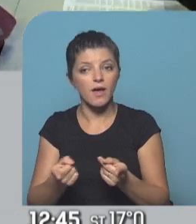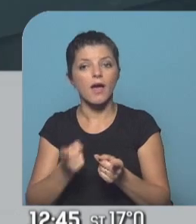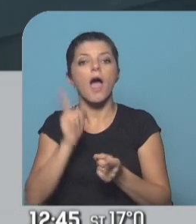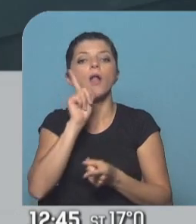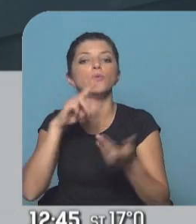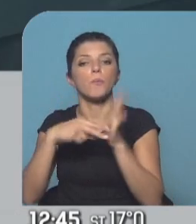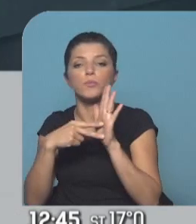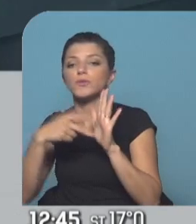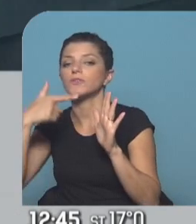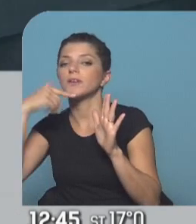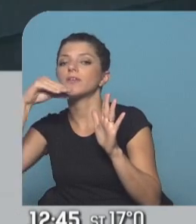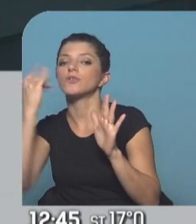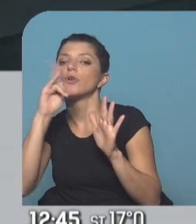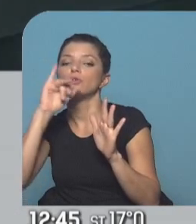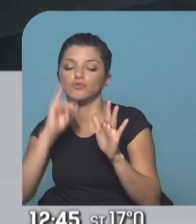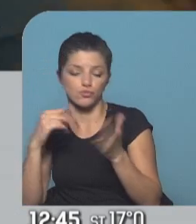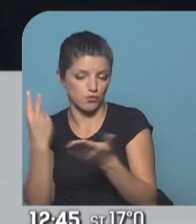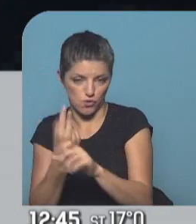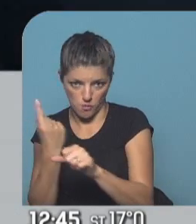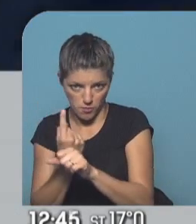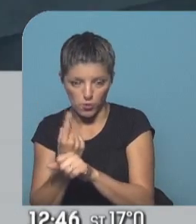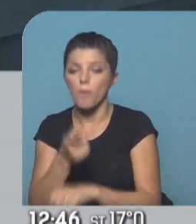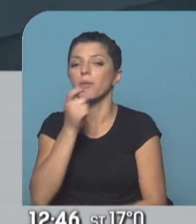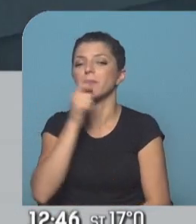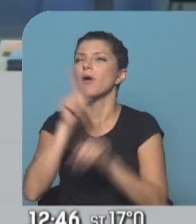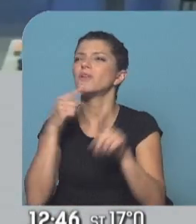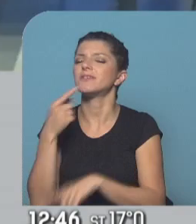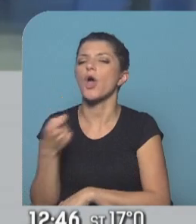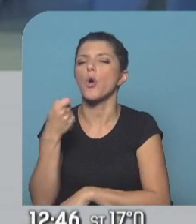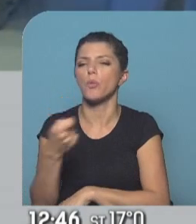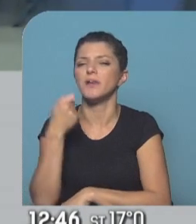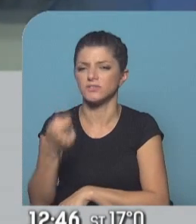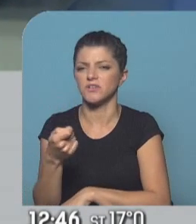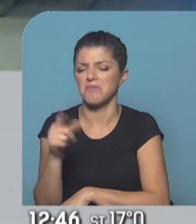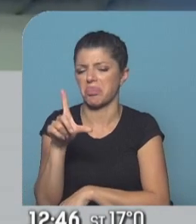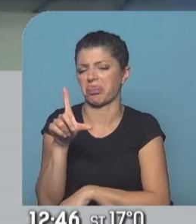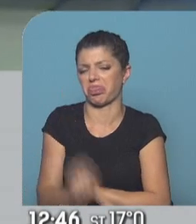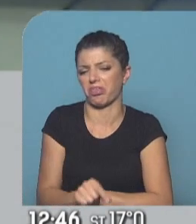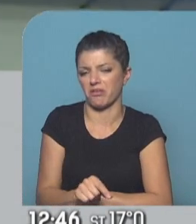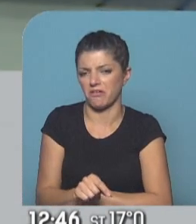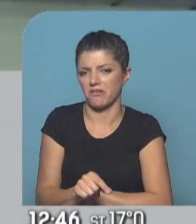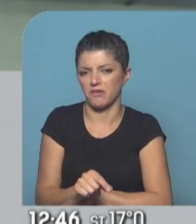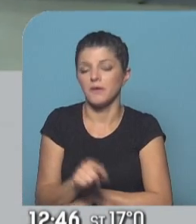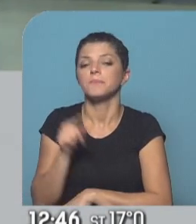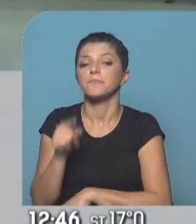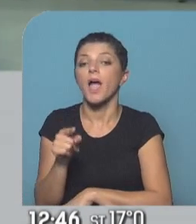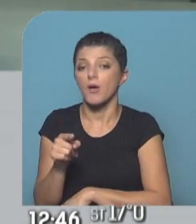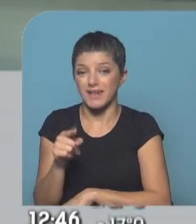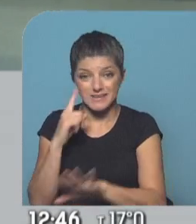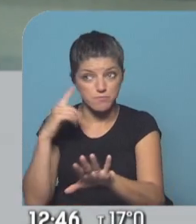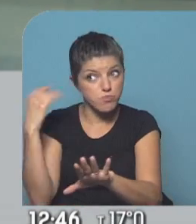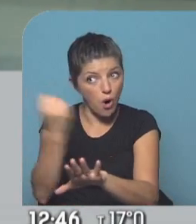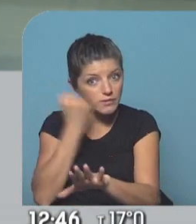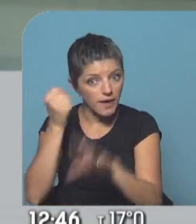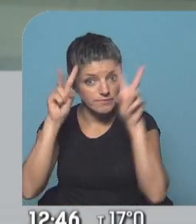imponer Schulz. Se habla de jubilaciones de miseria para este sector de la tercera edad que ahora ha cobrado una envergadura como nunca